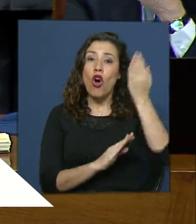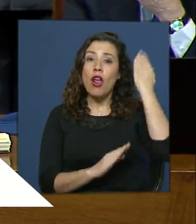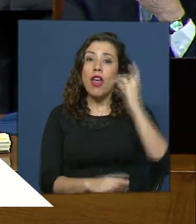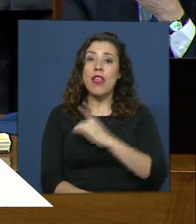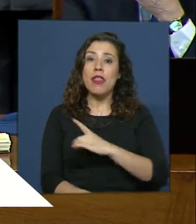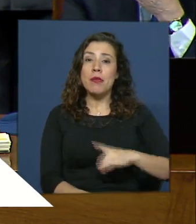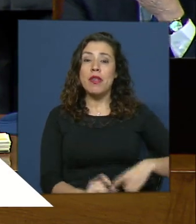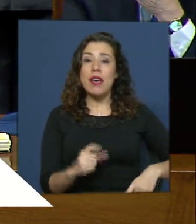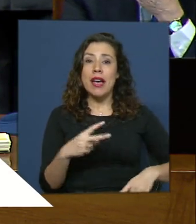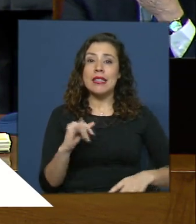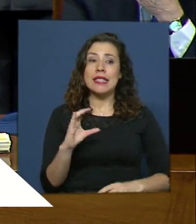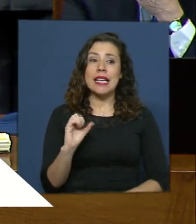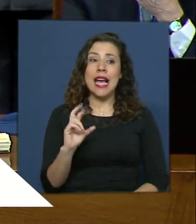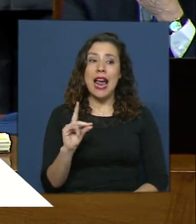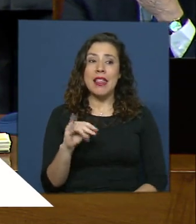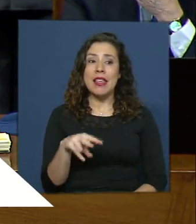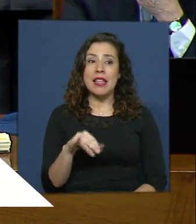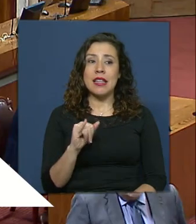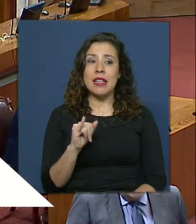Daniela Chicardini.